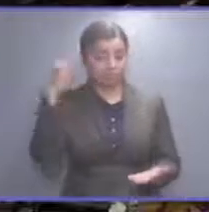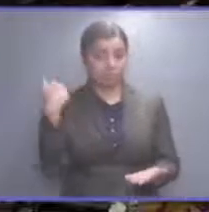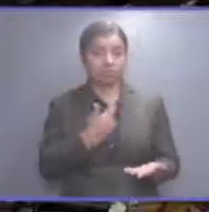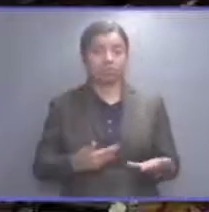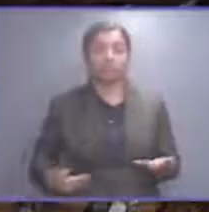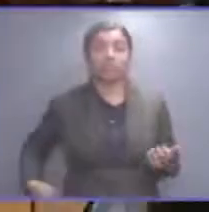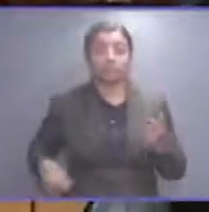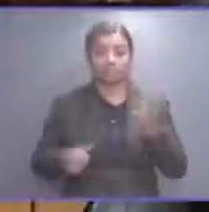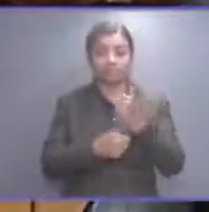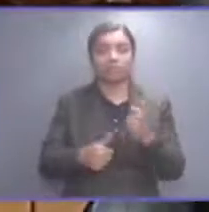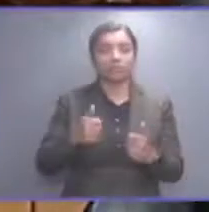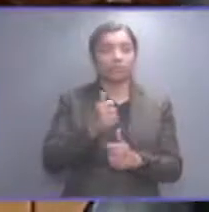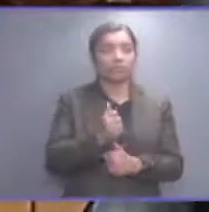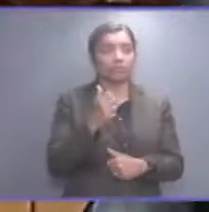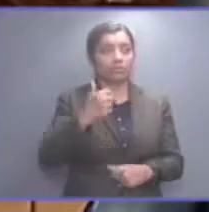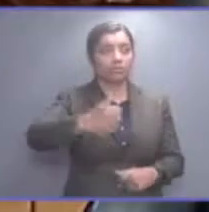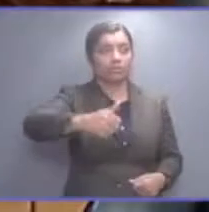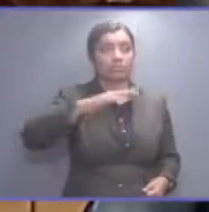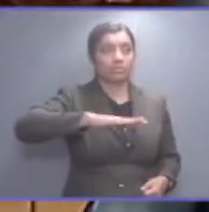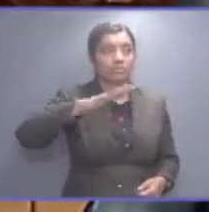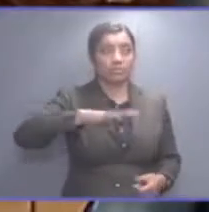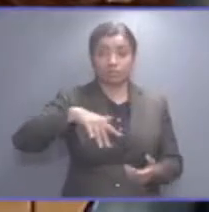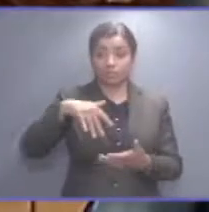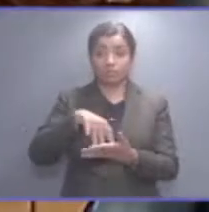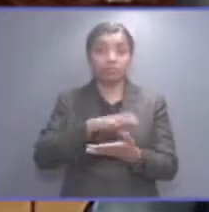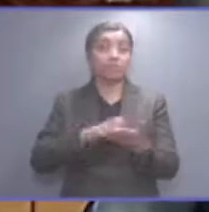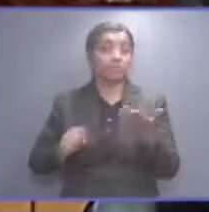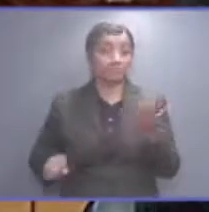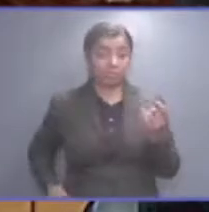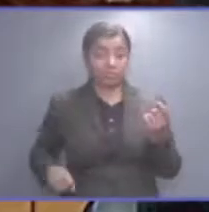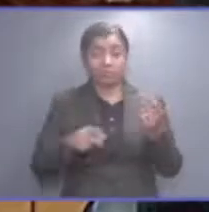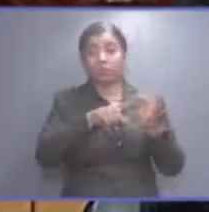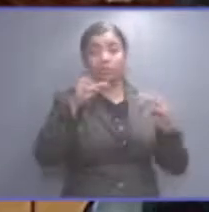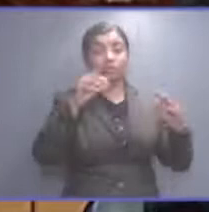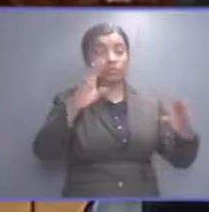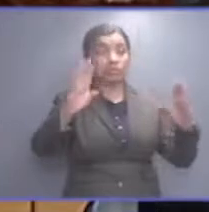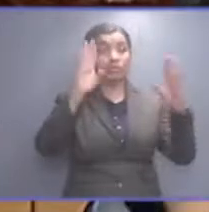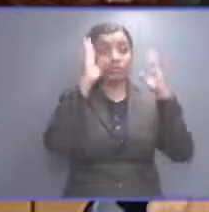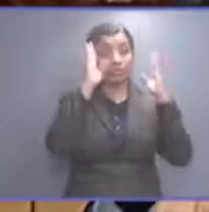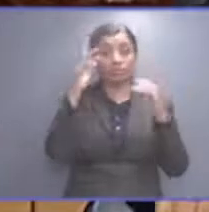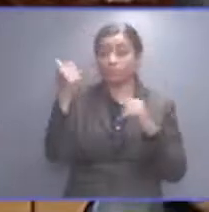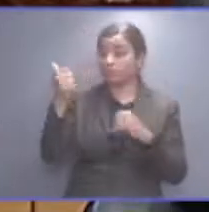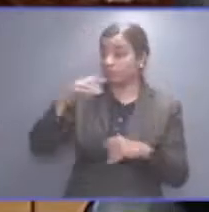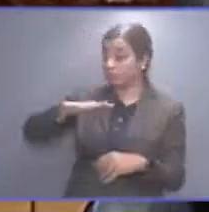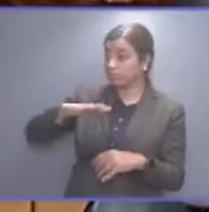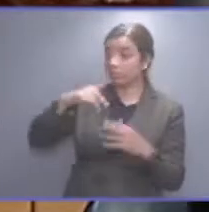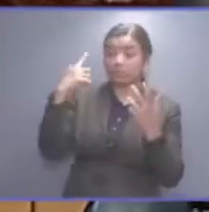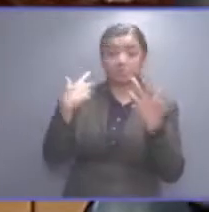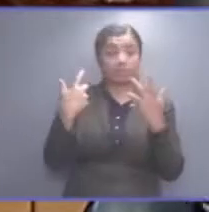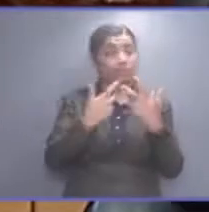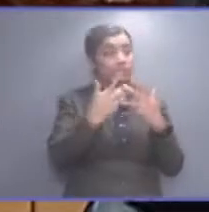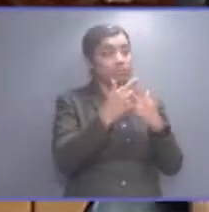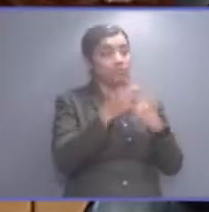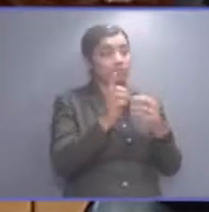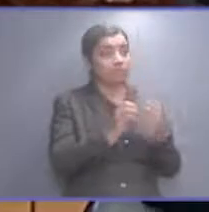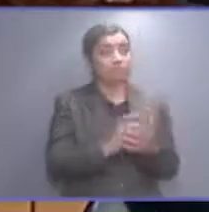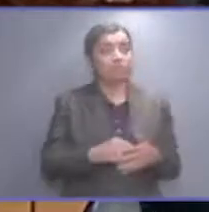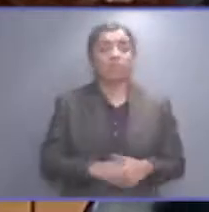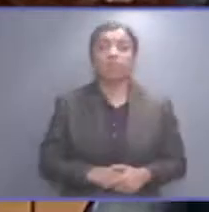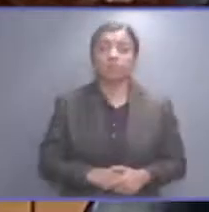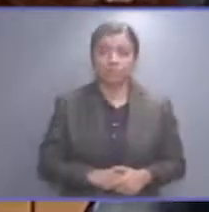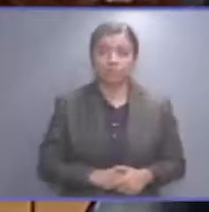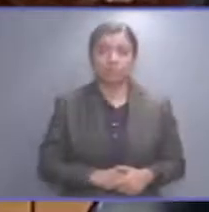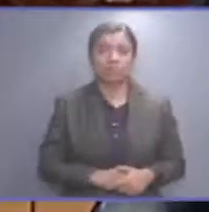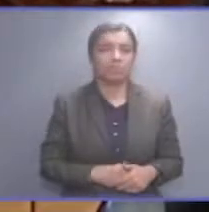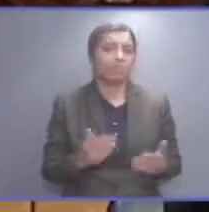presidenta en funciones. Muy buenas tardes, pueblo salvadoreño que nos sintonizan. Al igual, muy buenas tardes, colegas diputados y diputadas.